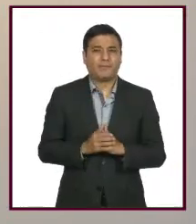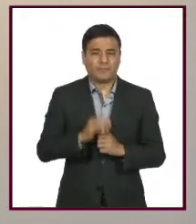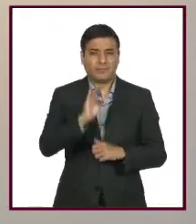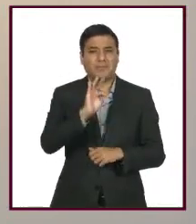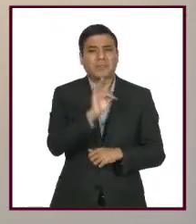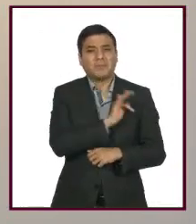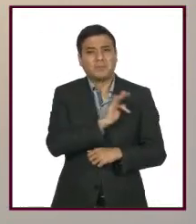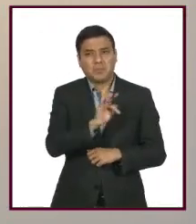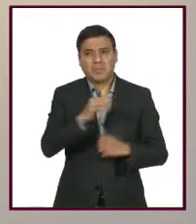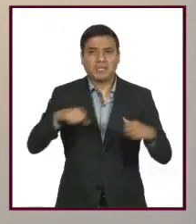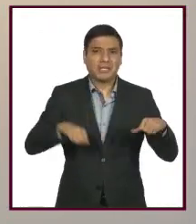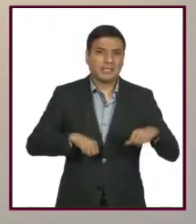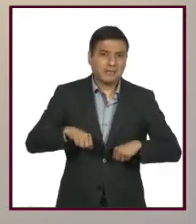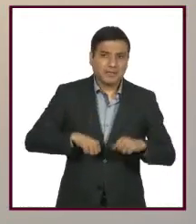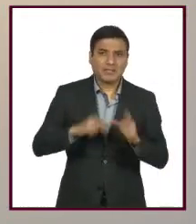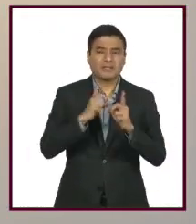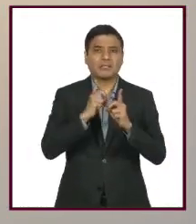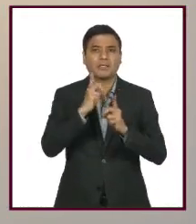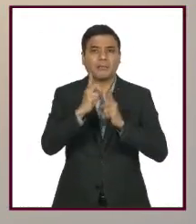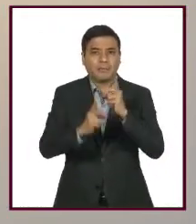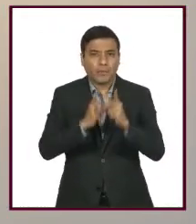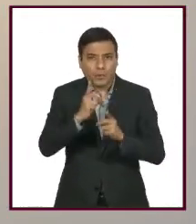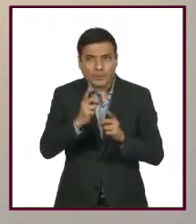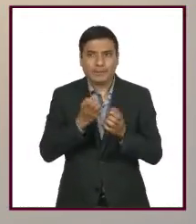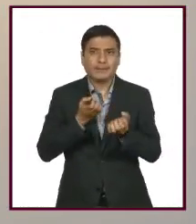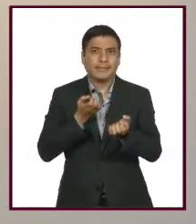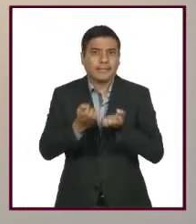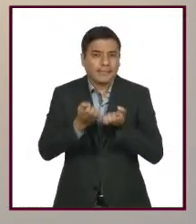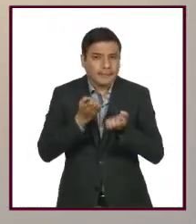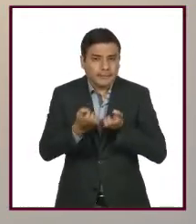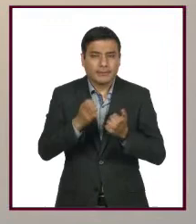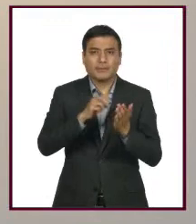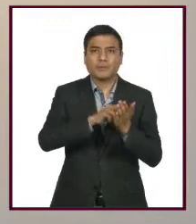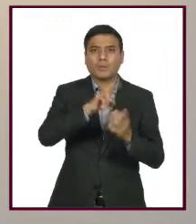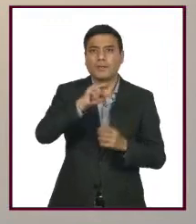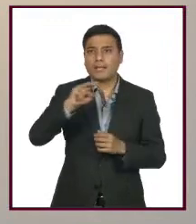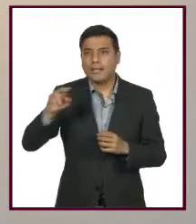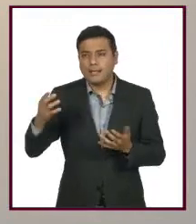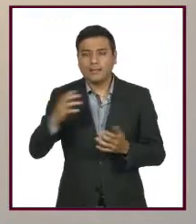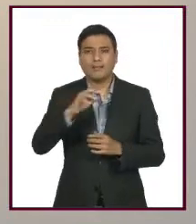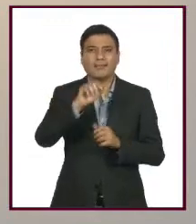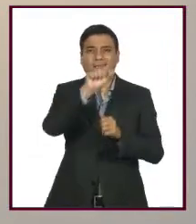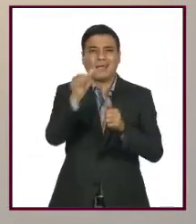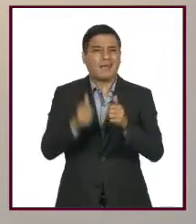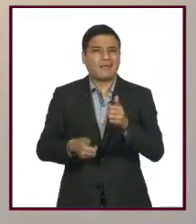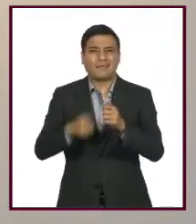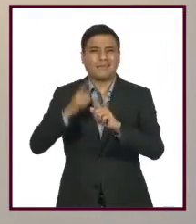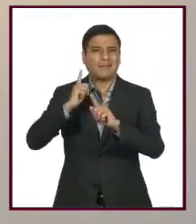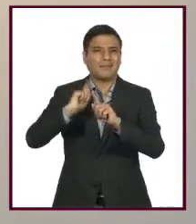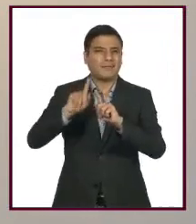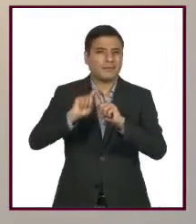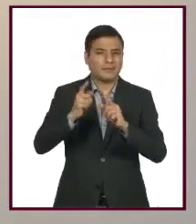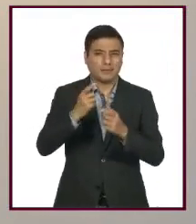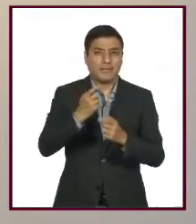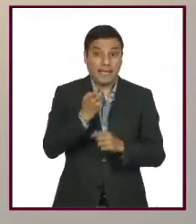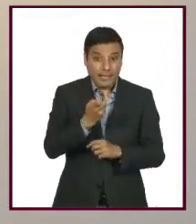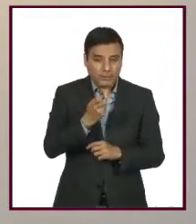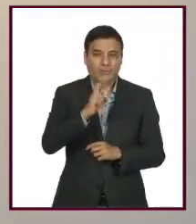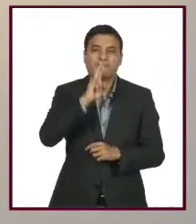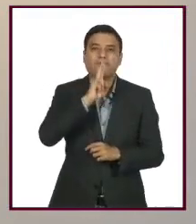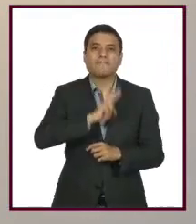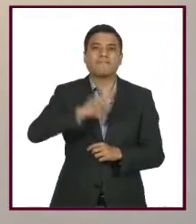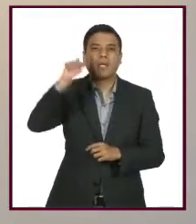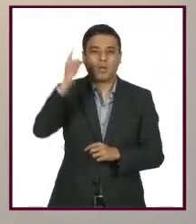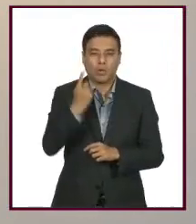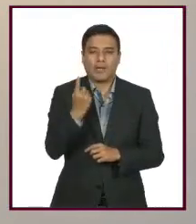implementar actividades físicas, actividades de arte, actividades académicas, ¿no? que suplan